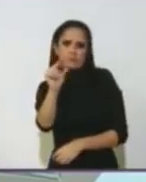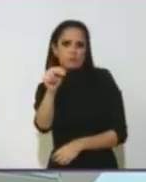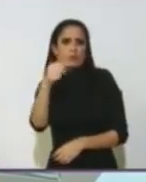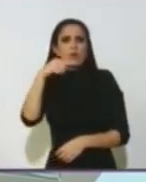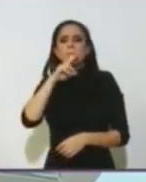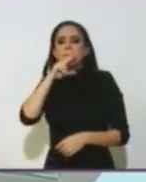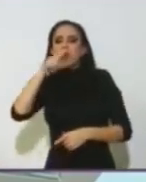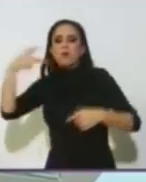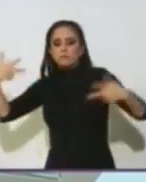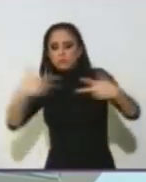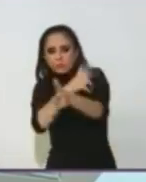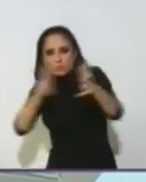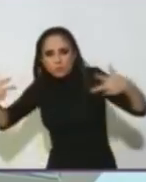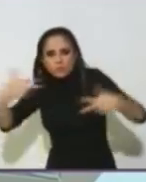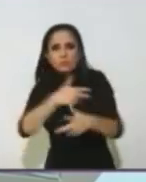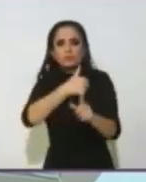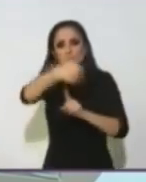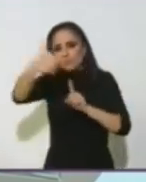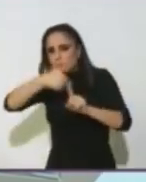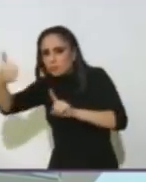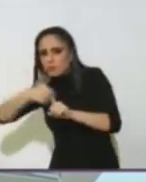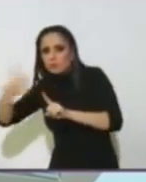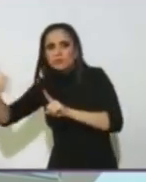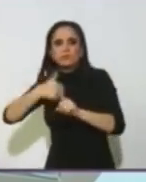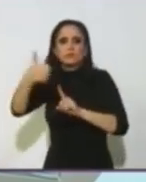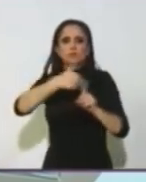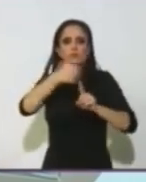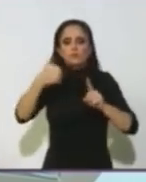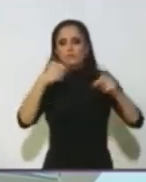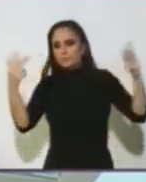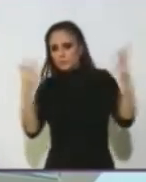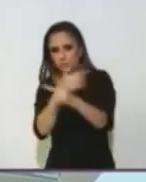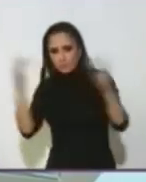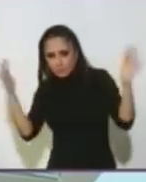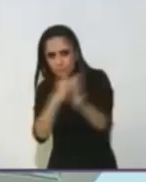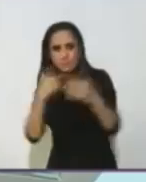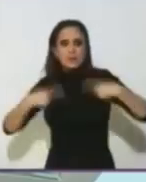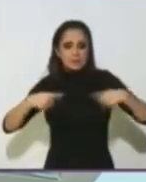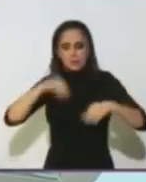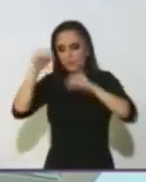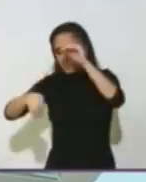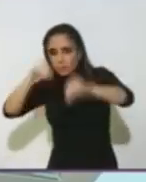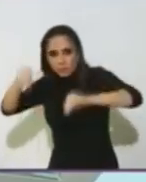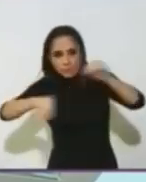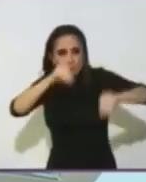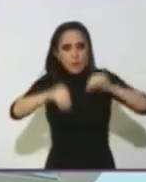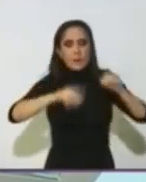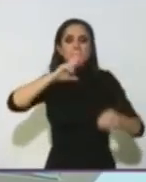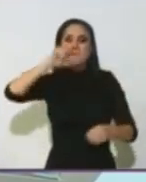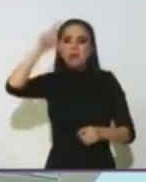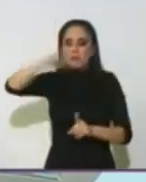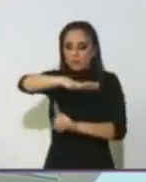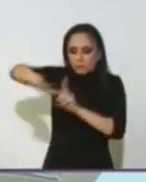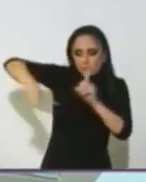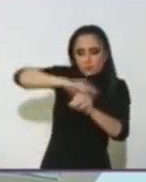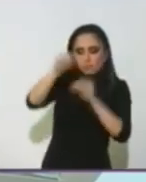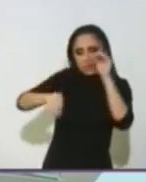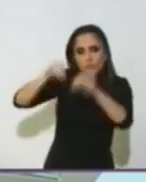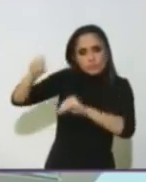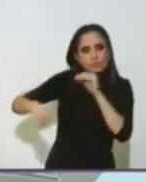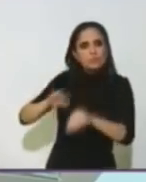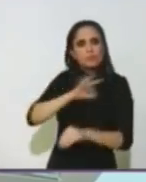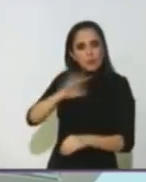el servicio de agua potable vamos a mejorar los espacios públicos ya crear nuevos espacios públicos con capacidad